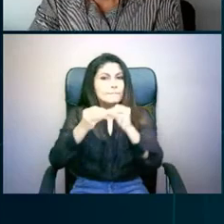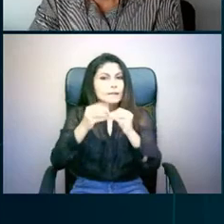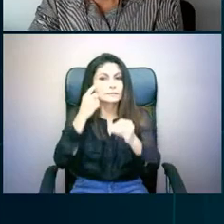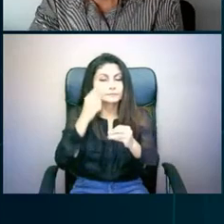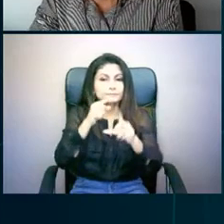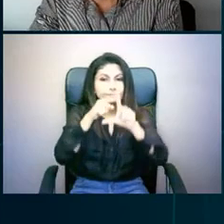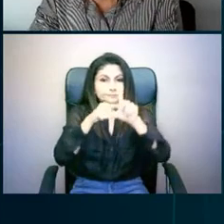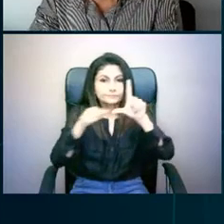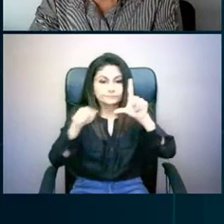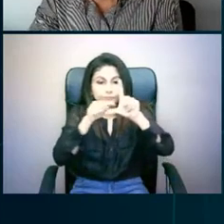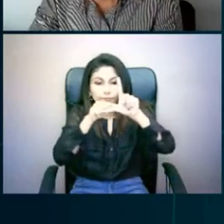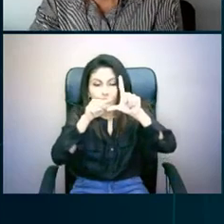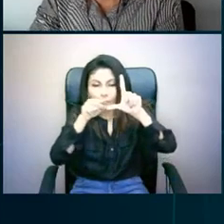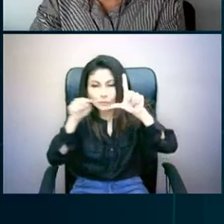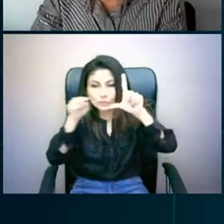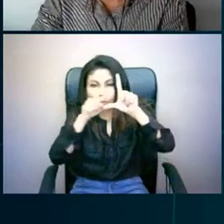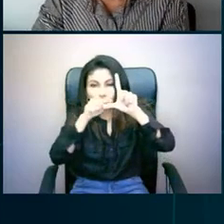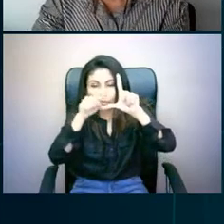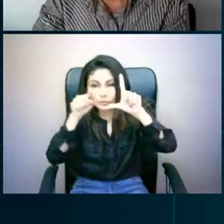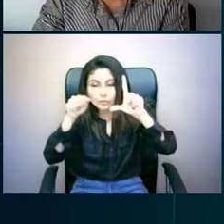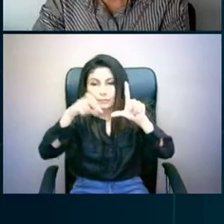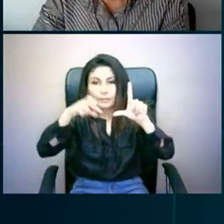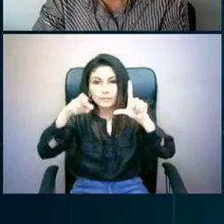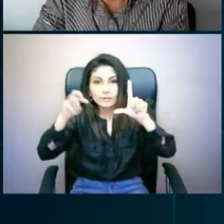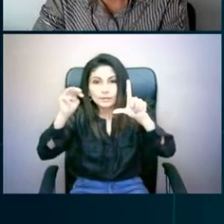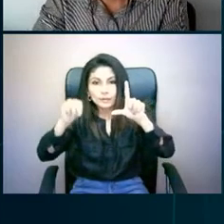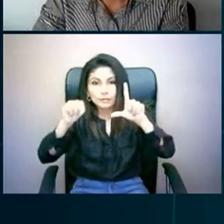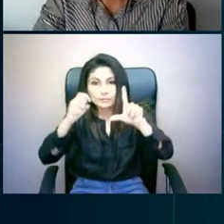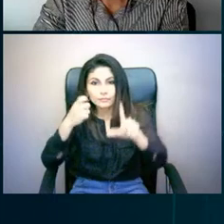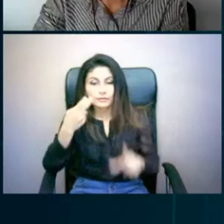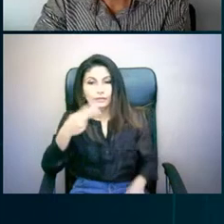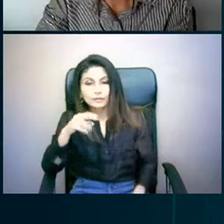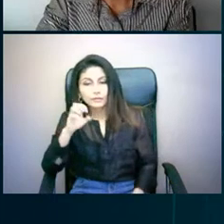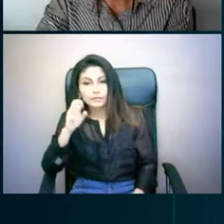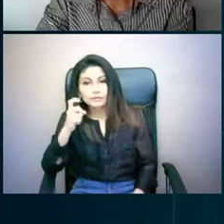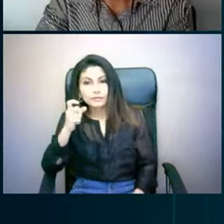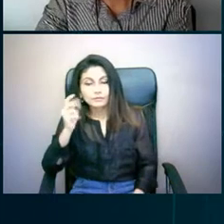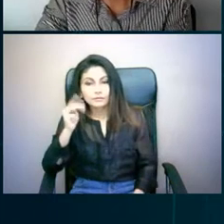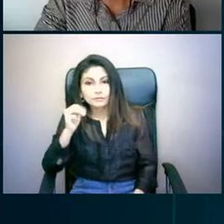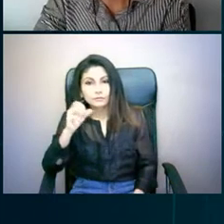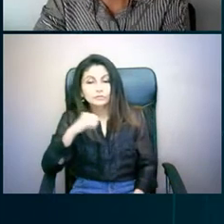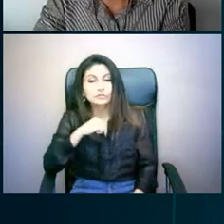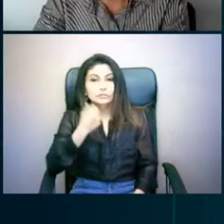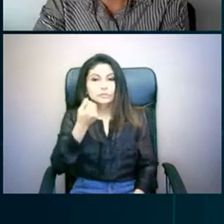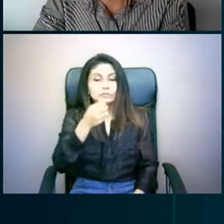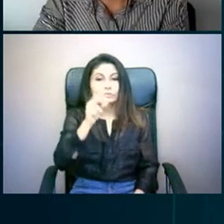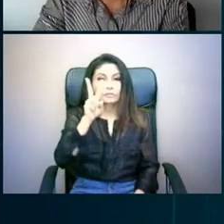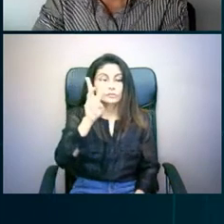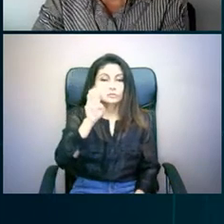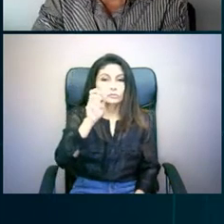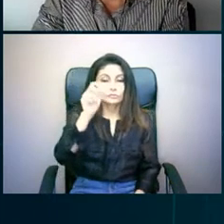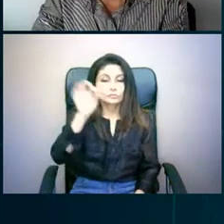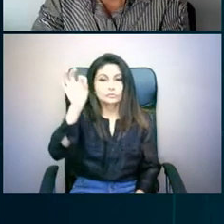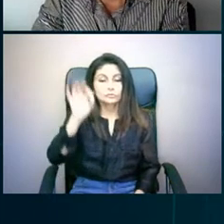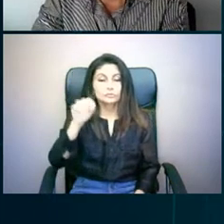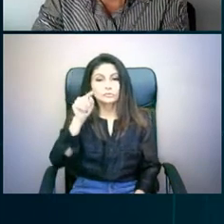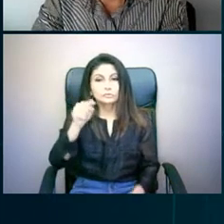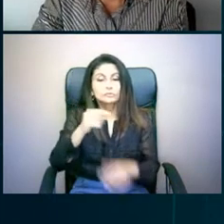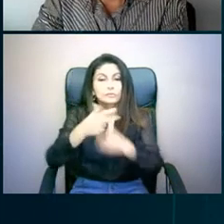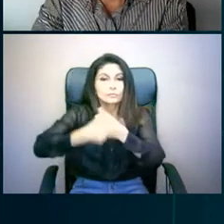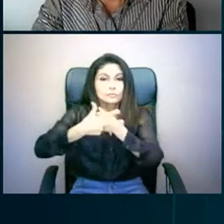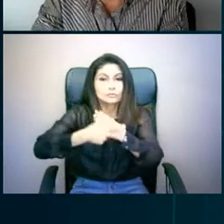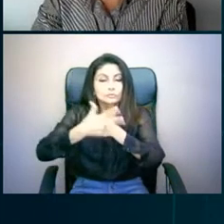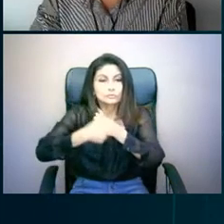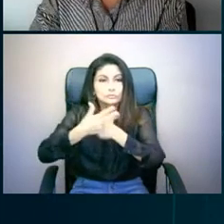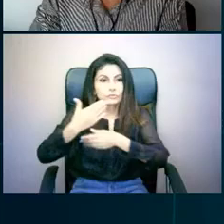a 1350 ppm de hexano tenemos solo un 18% de lo que se producía en